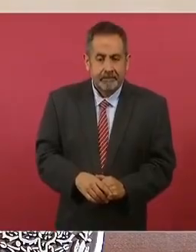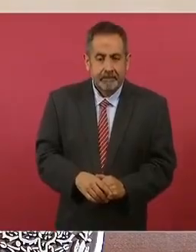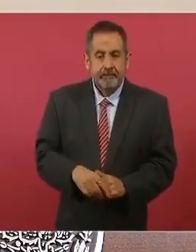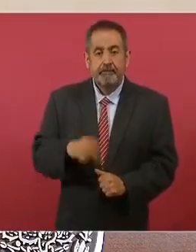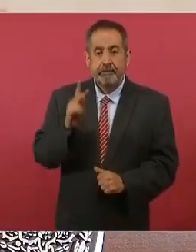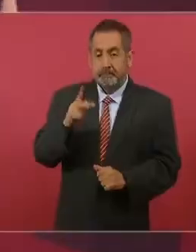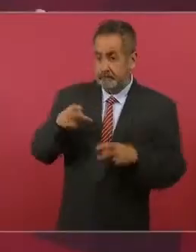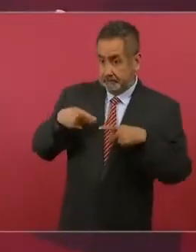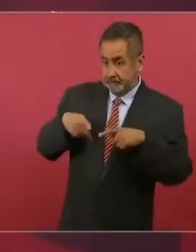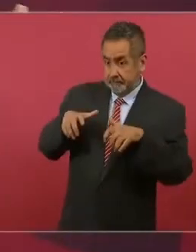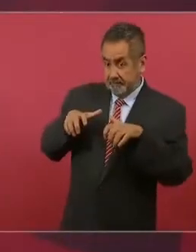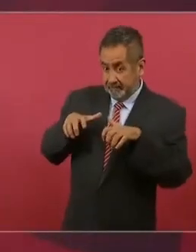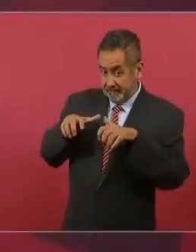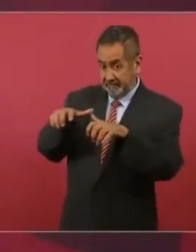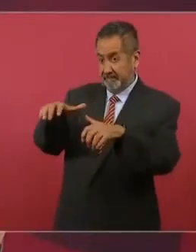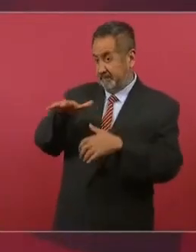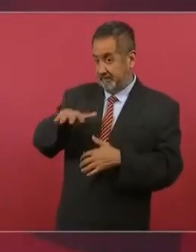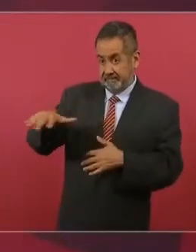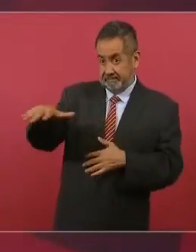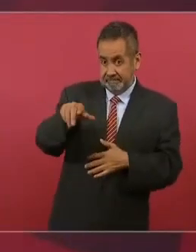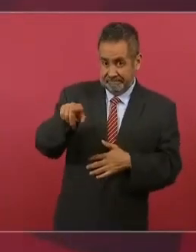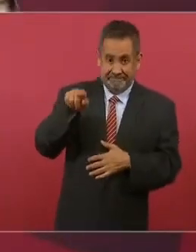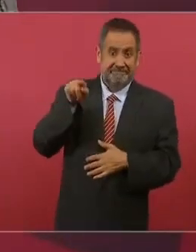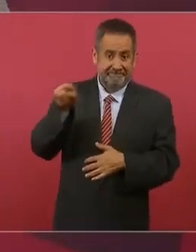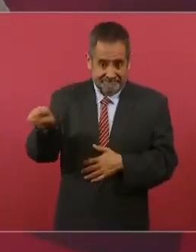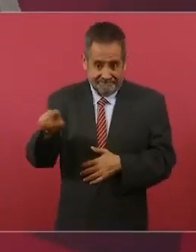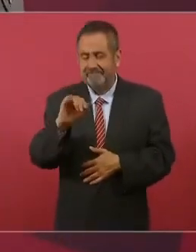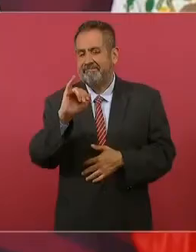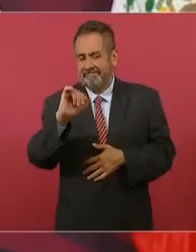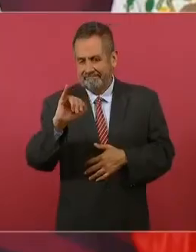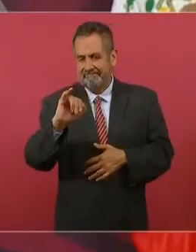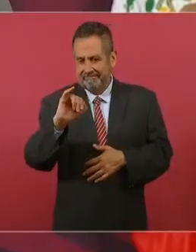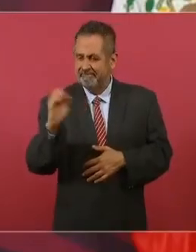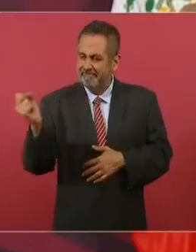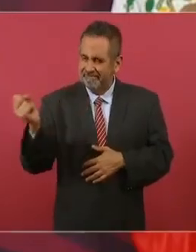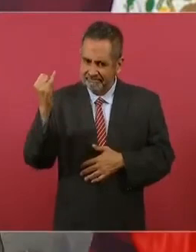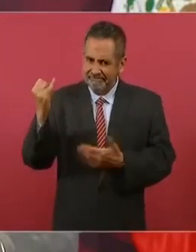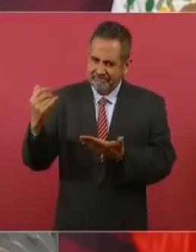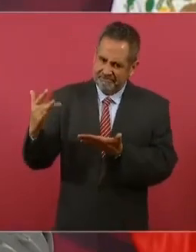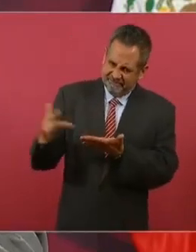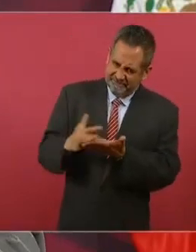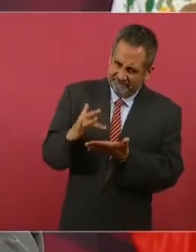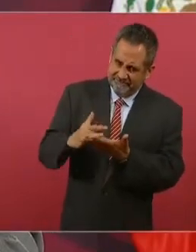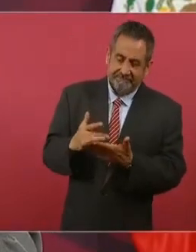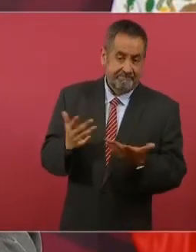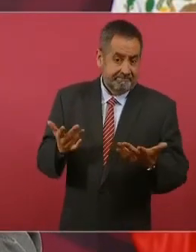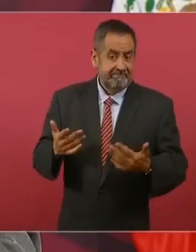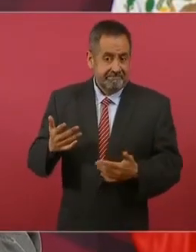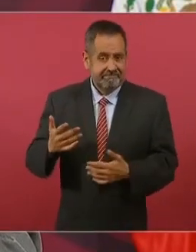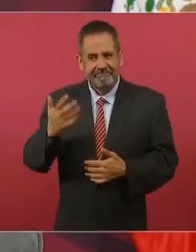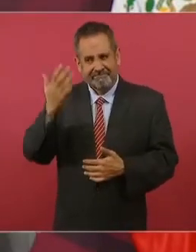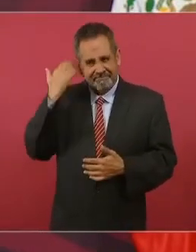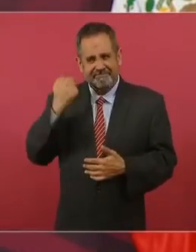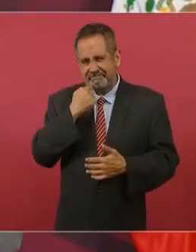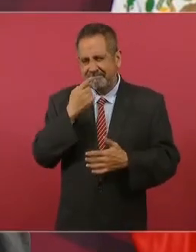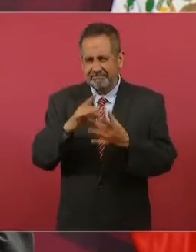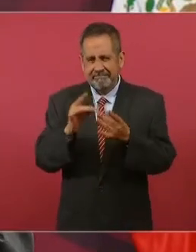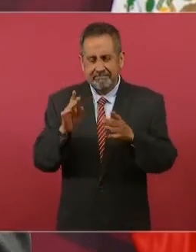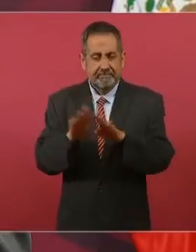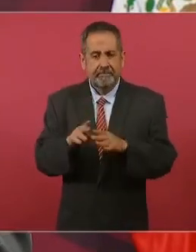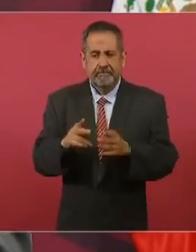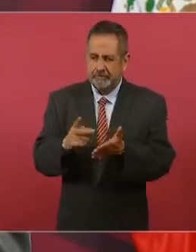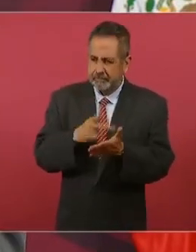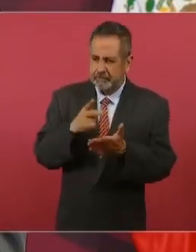Pero el pueblo, sí. Y también hablábamos la vez pasada, porque es